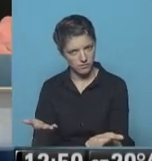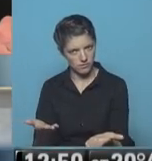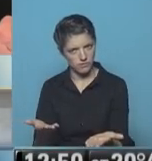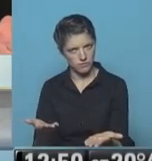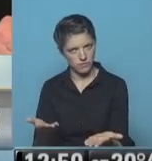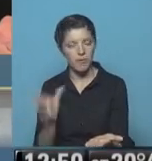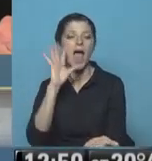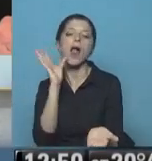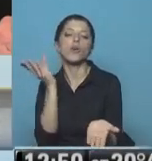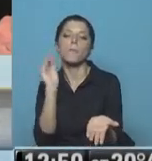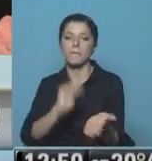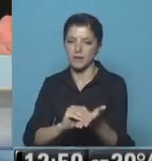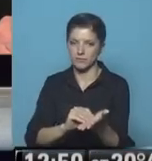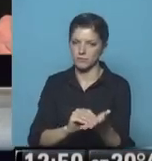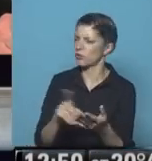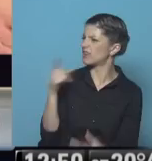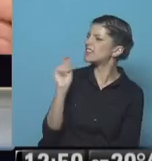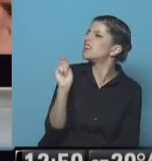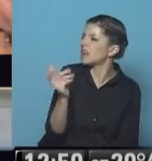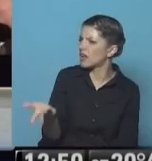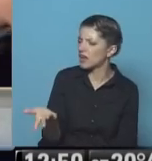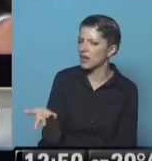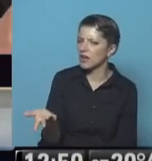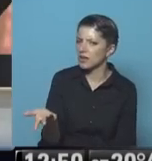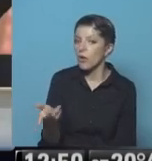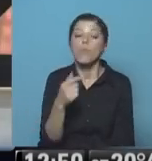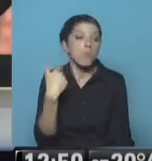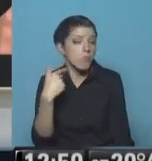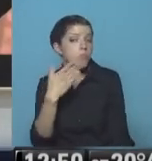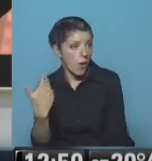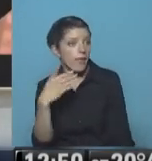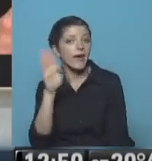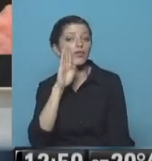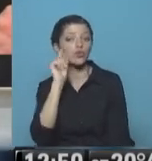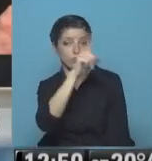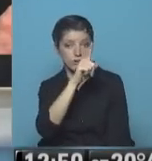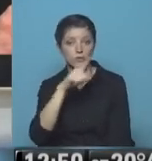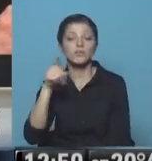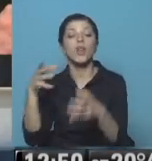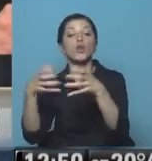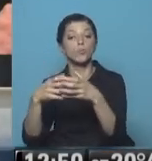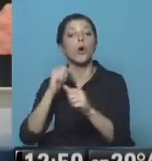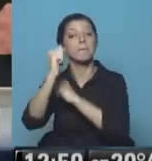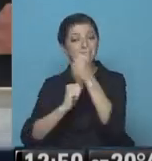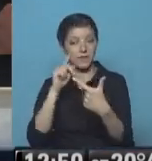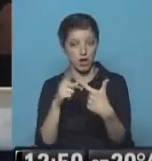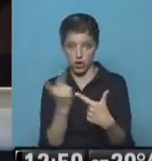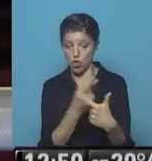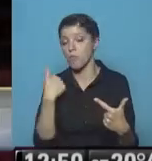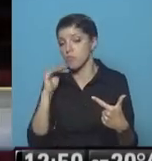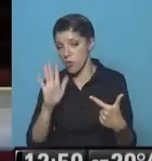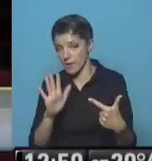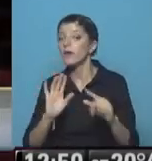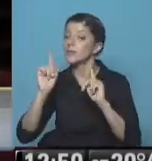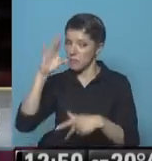generar algo más. Pero te digo por qué. En este caso puede ser por Estados Unidos y la élite empresarial. Y también tal vez